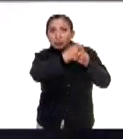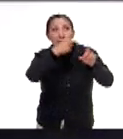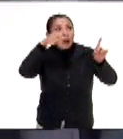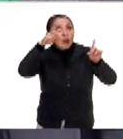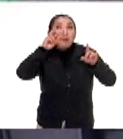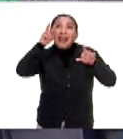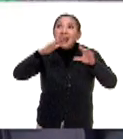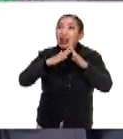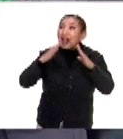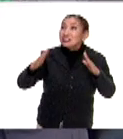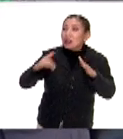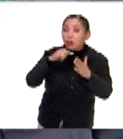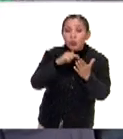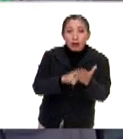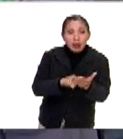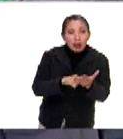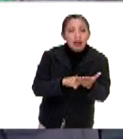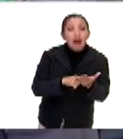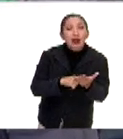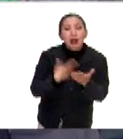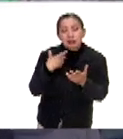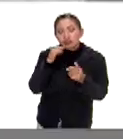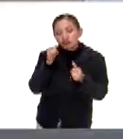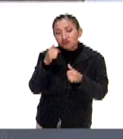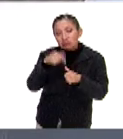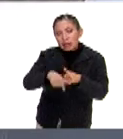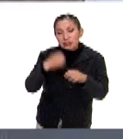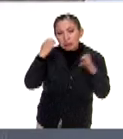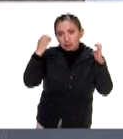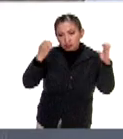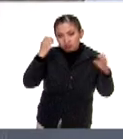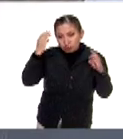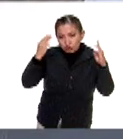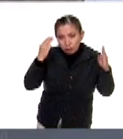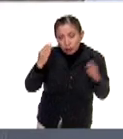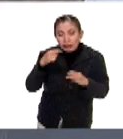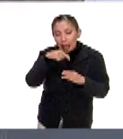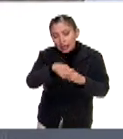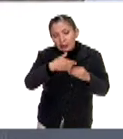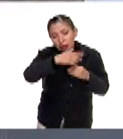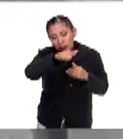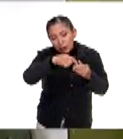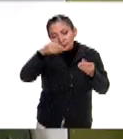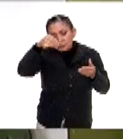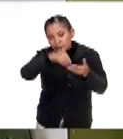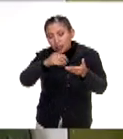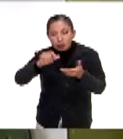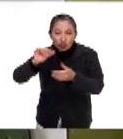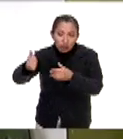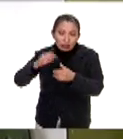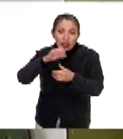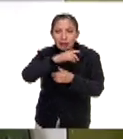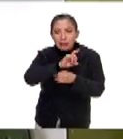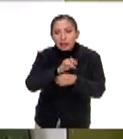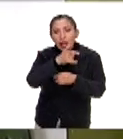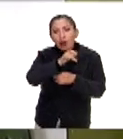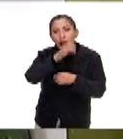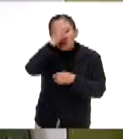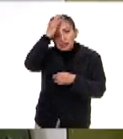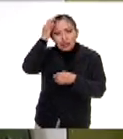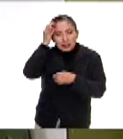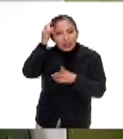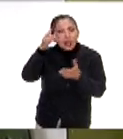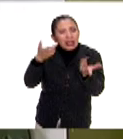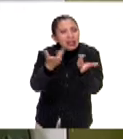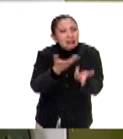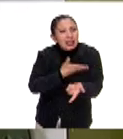pues el lugar central del museo, y de ahí, por supuesto, hacer lecturas de Diego y Frida. Claro que